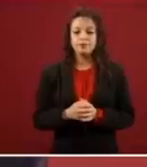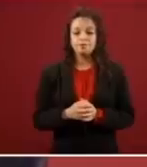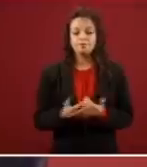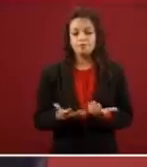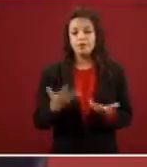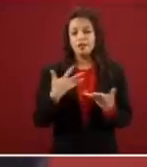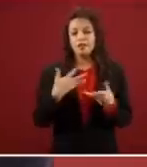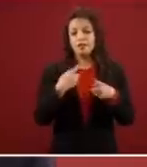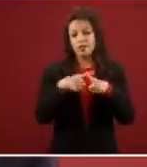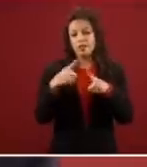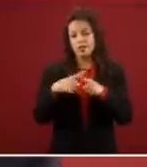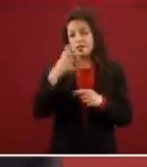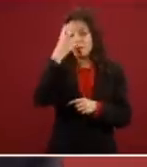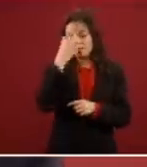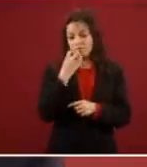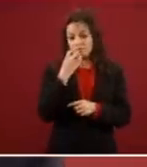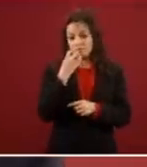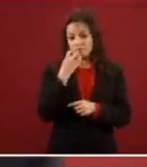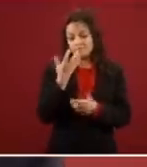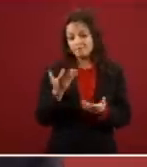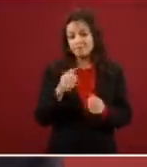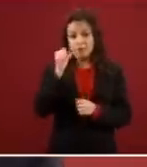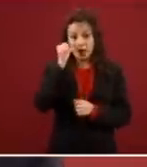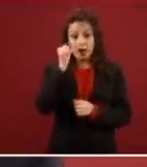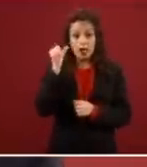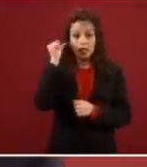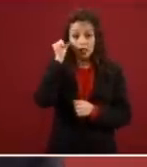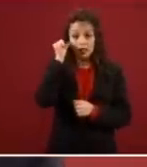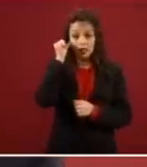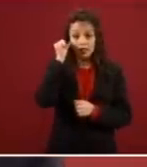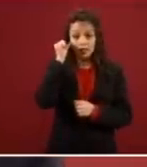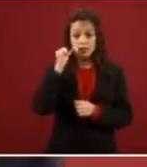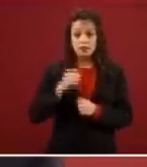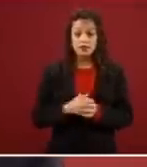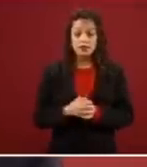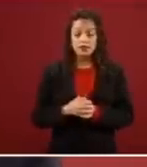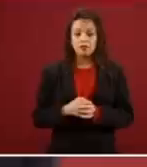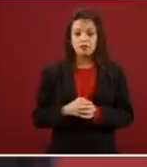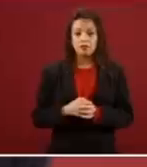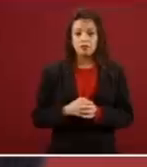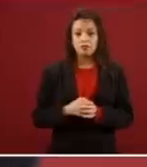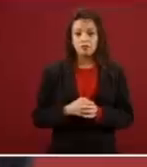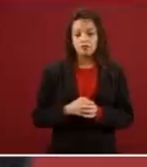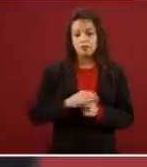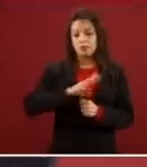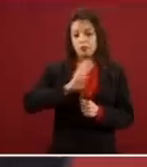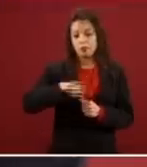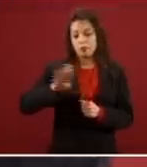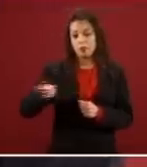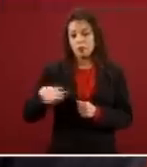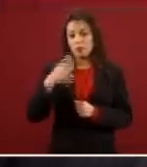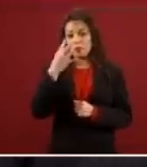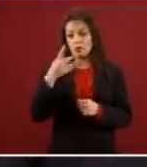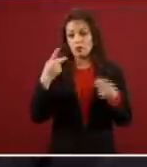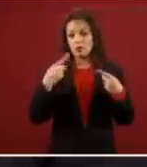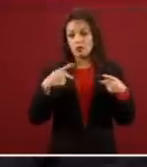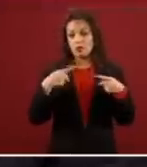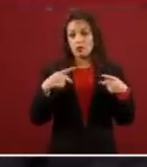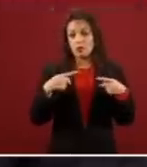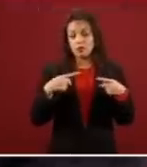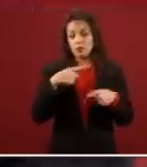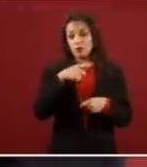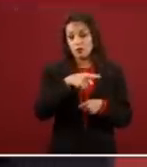tristes. Ayer perdieron la vida 4 miembros de la Guardia Nacional,